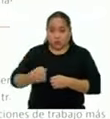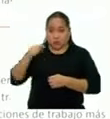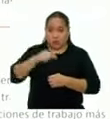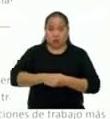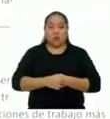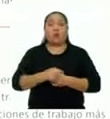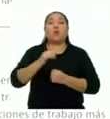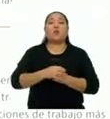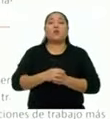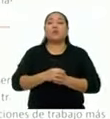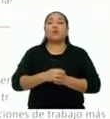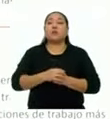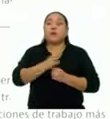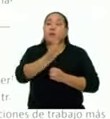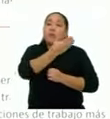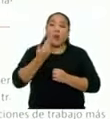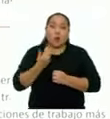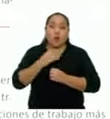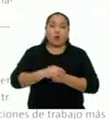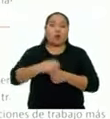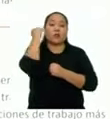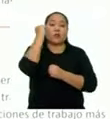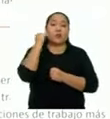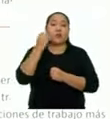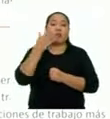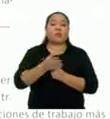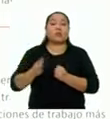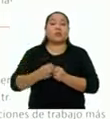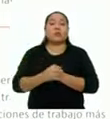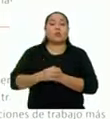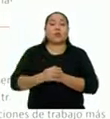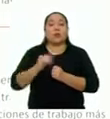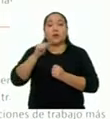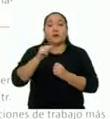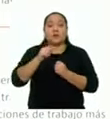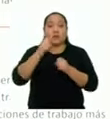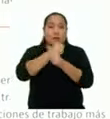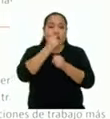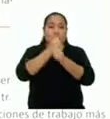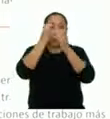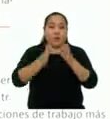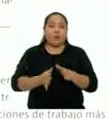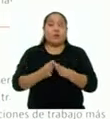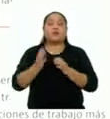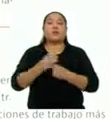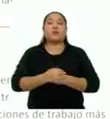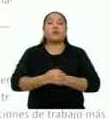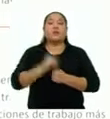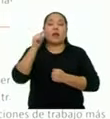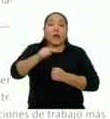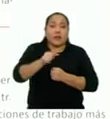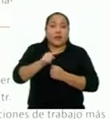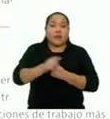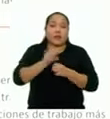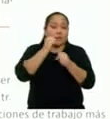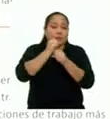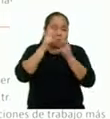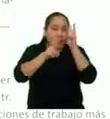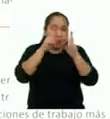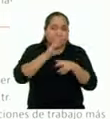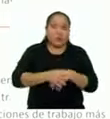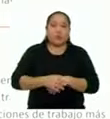los derechos laborales de los trabajadores agrarios y de los trabajadores del hogar. En ese sentido, aprobamos la reglamentación de la ley que establece el